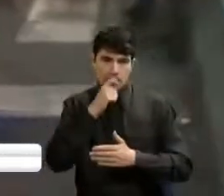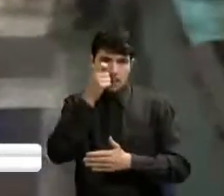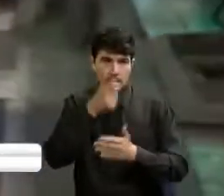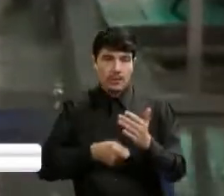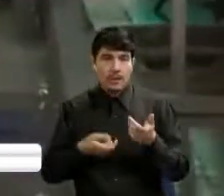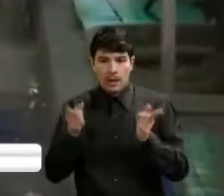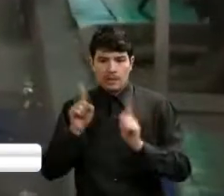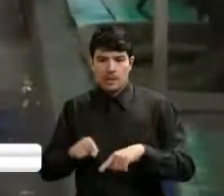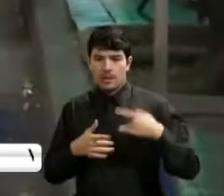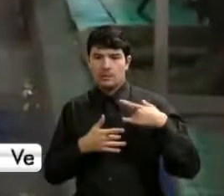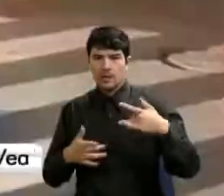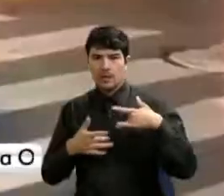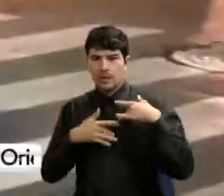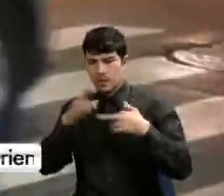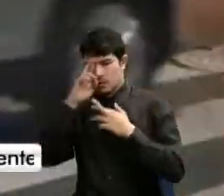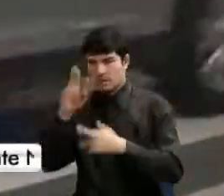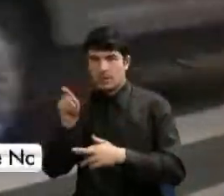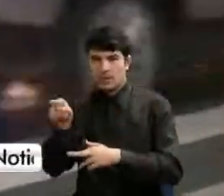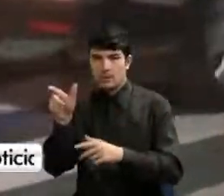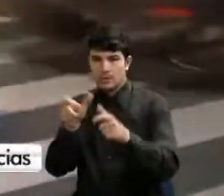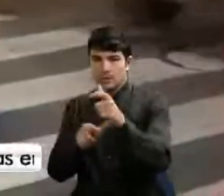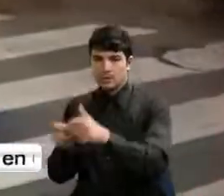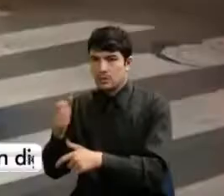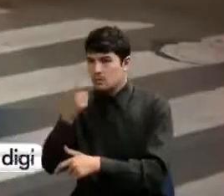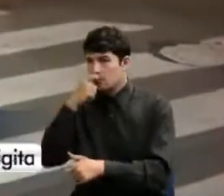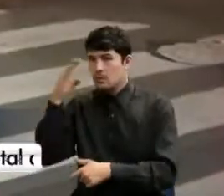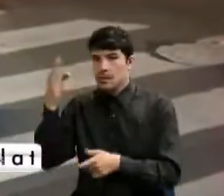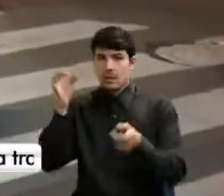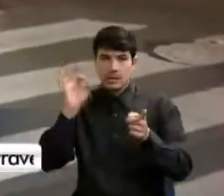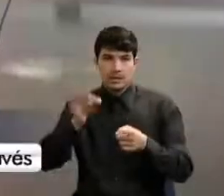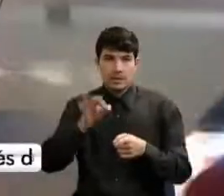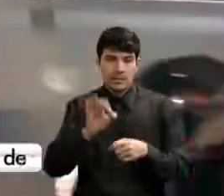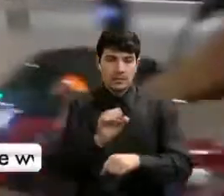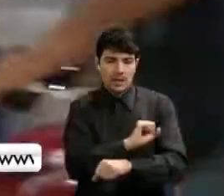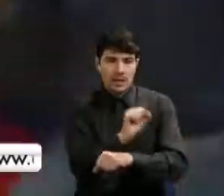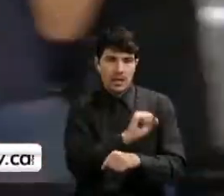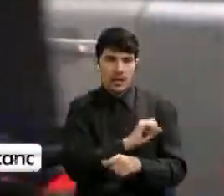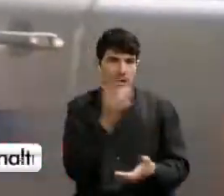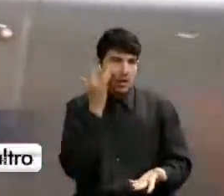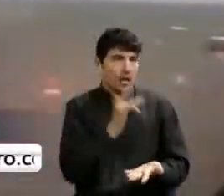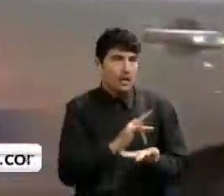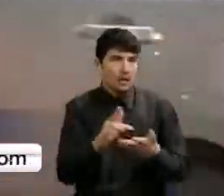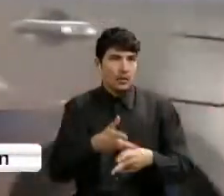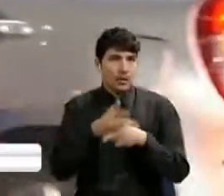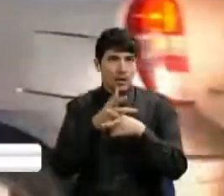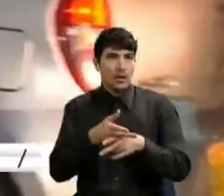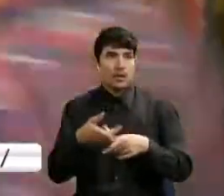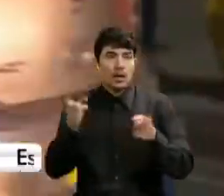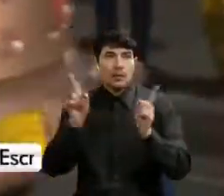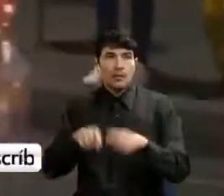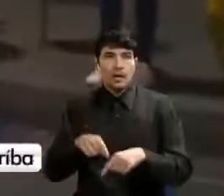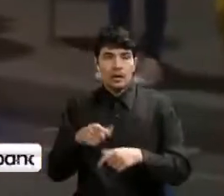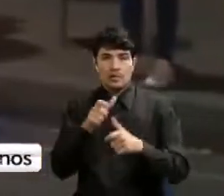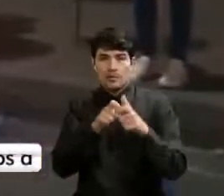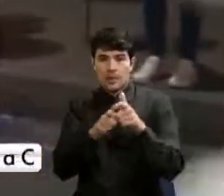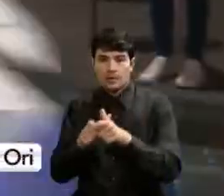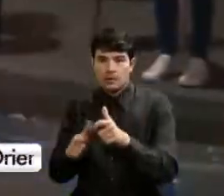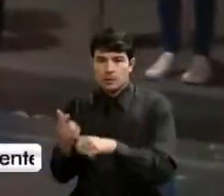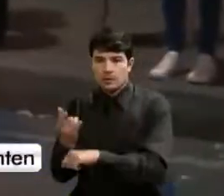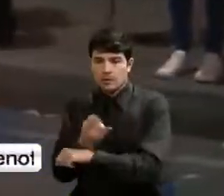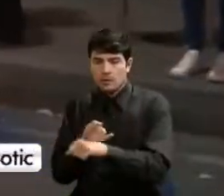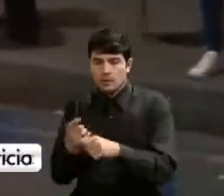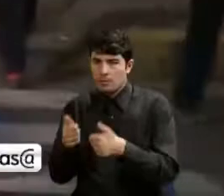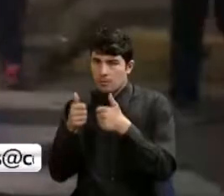y colaborar con las autoridades de tránsito, mantener el vehículo en buen estado de higiene y seguridad, tolerar a los demás usuarios de las vías,